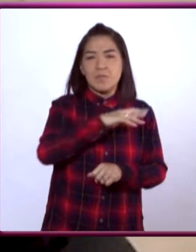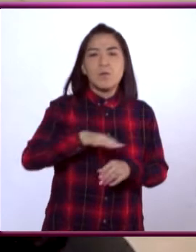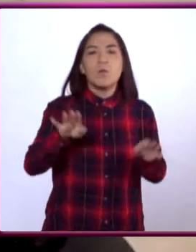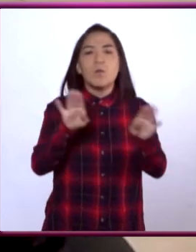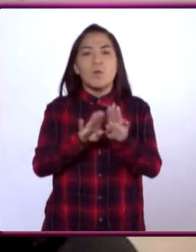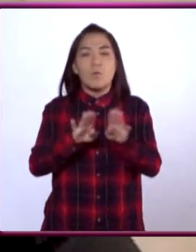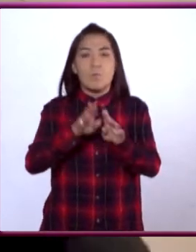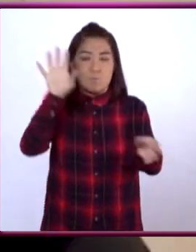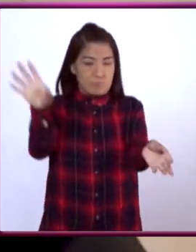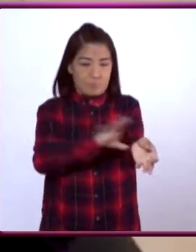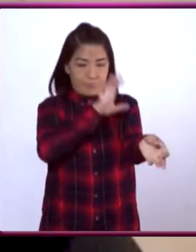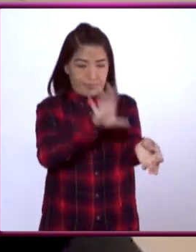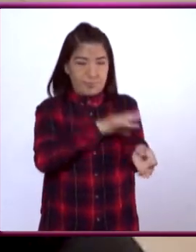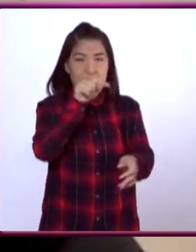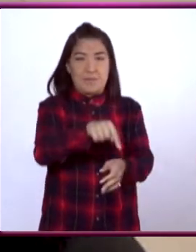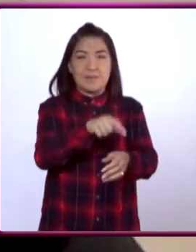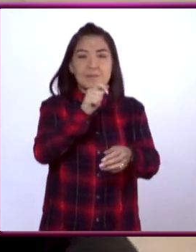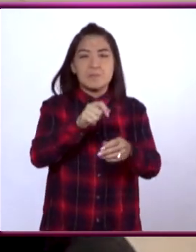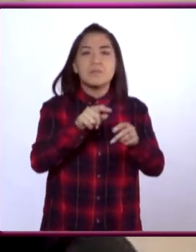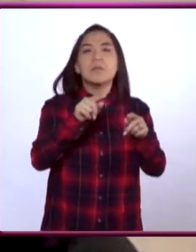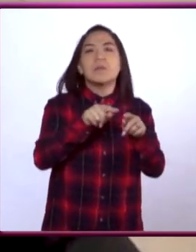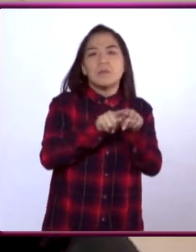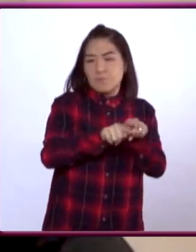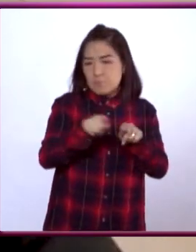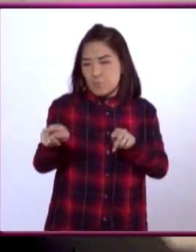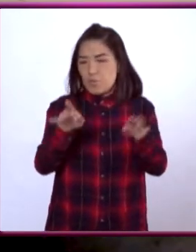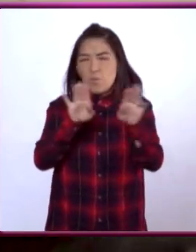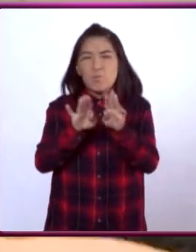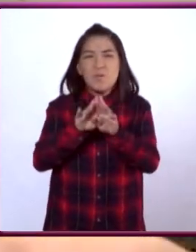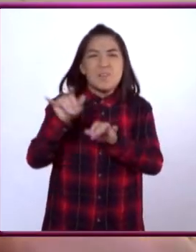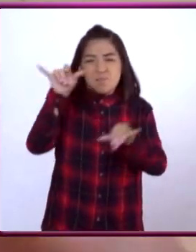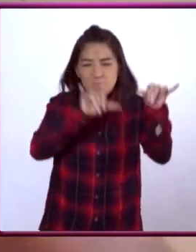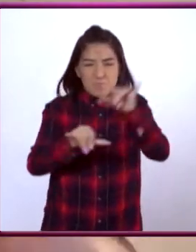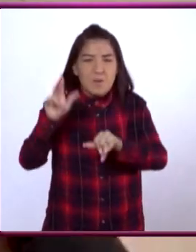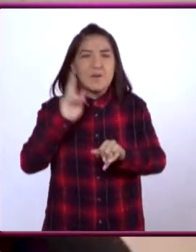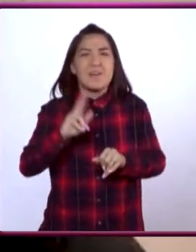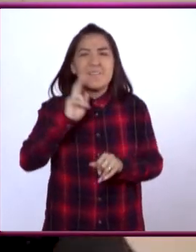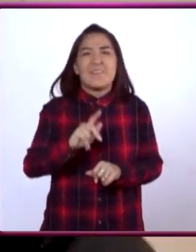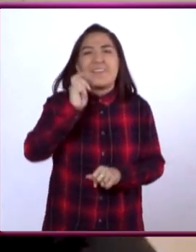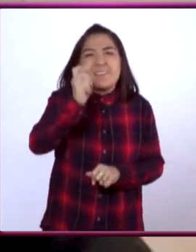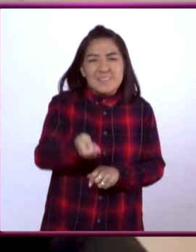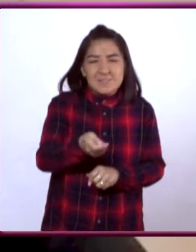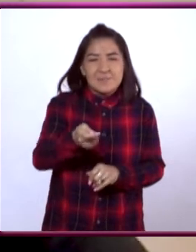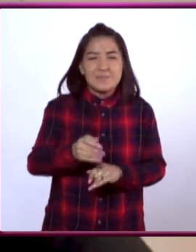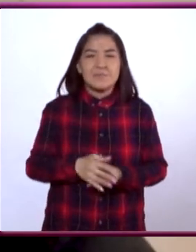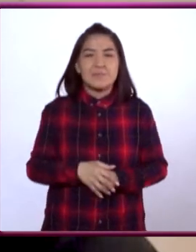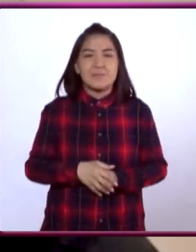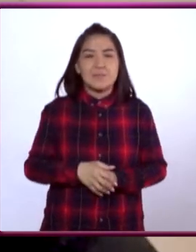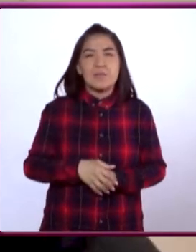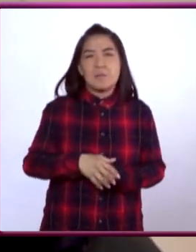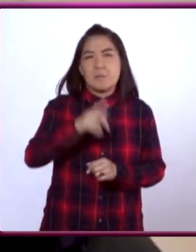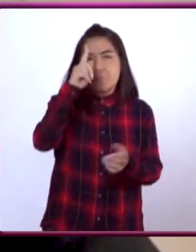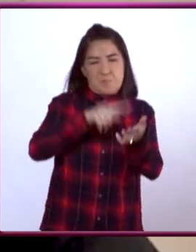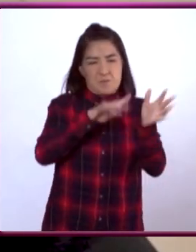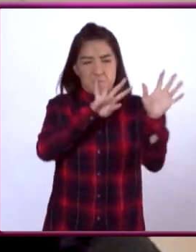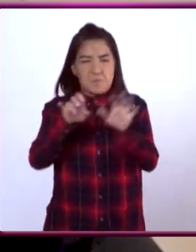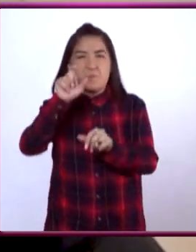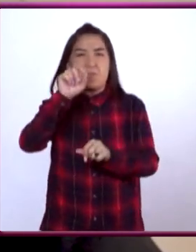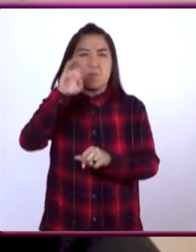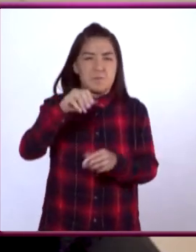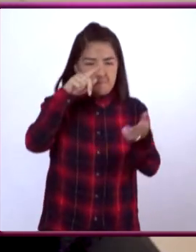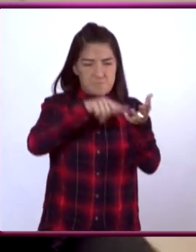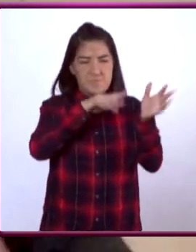muy sencillo. Es pasar una partícula cargada por un campo eléctrico. Pero obviamente ya como un experimento como tal, podemos hablar de los años